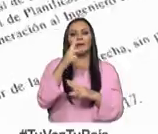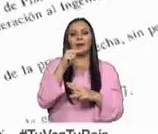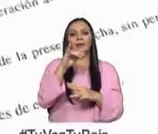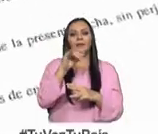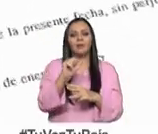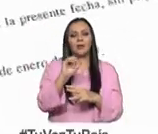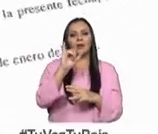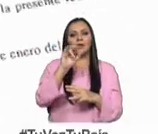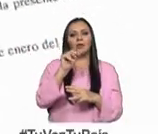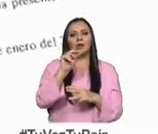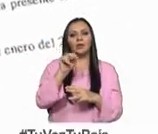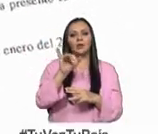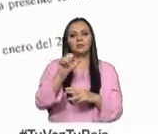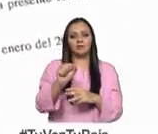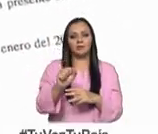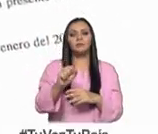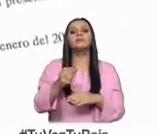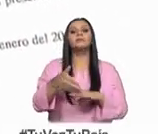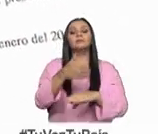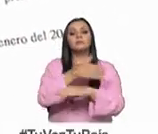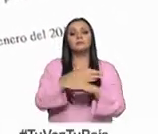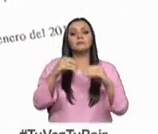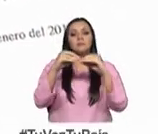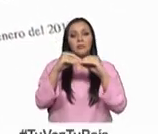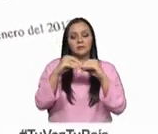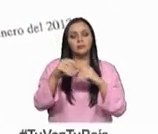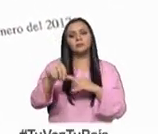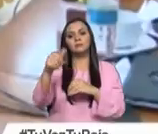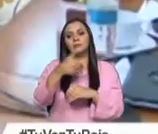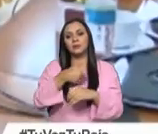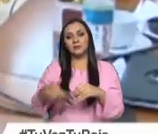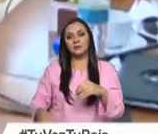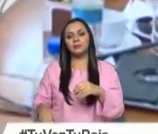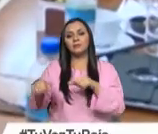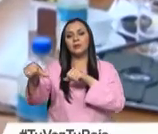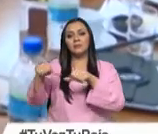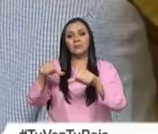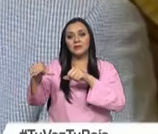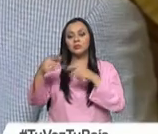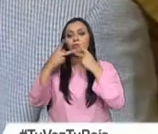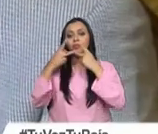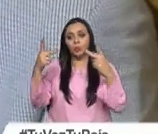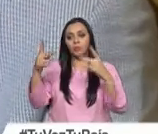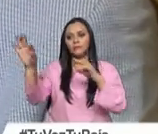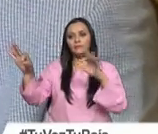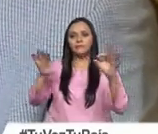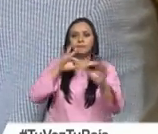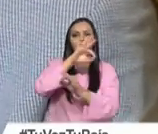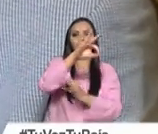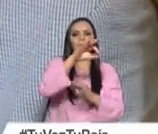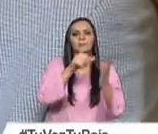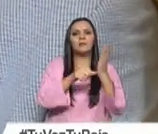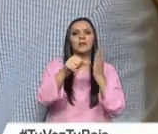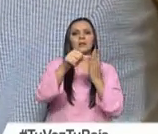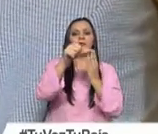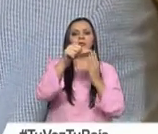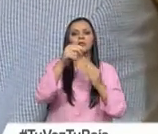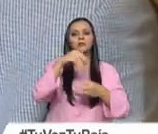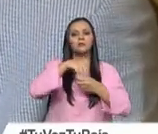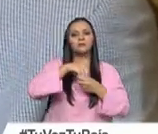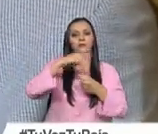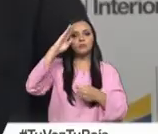Indonesia. El jefe de Estado además designó a Pedro Solines como nuevo ministro del Interior. El funcionario que se desempeñaba como secretario